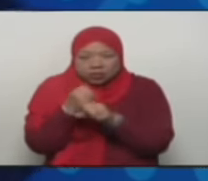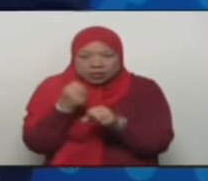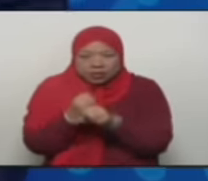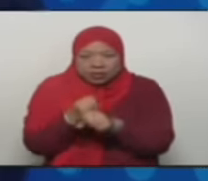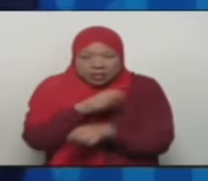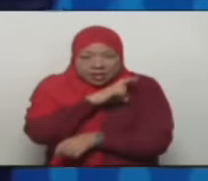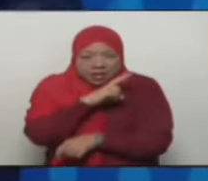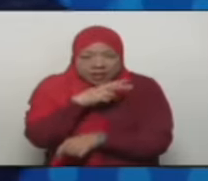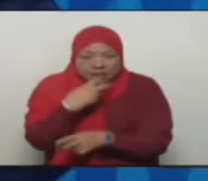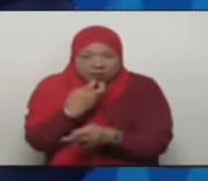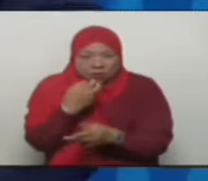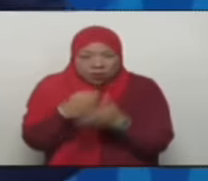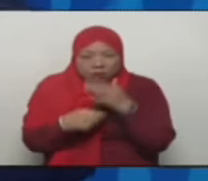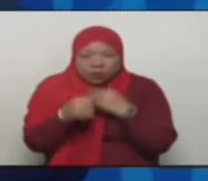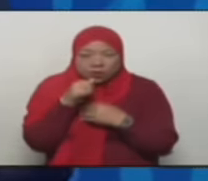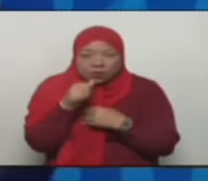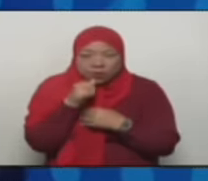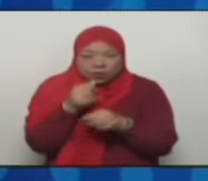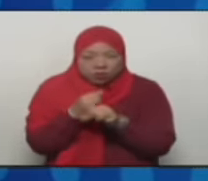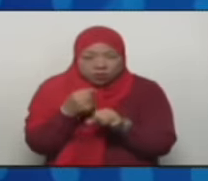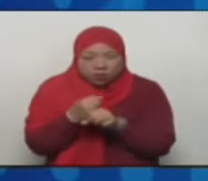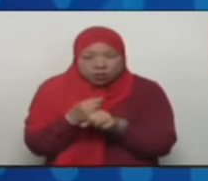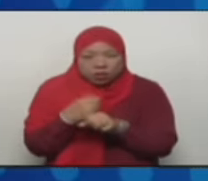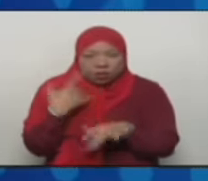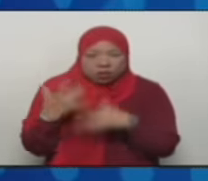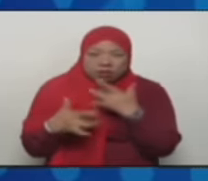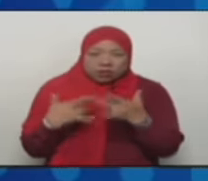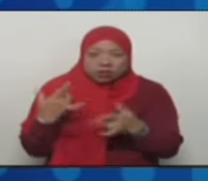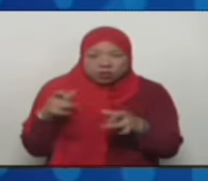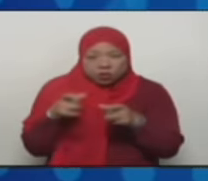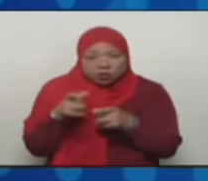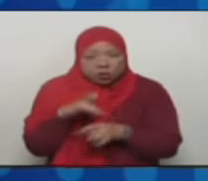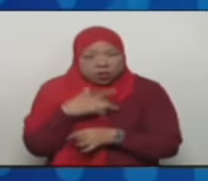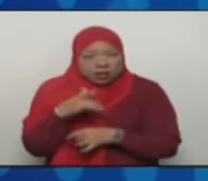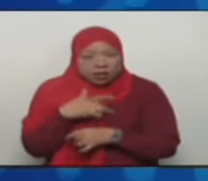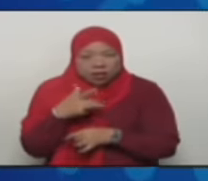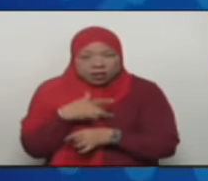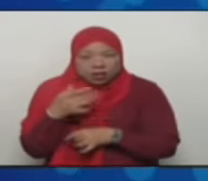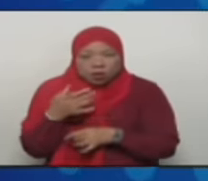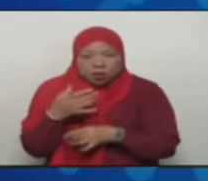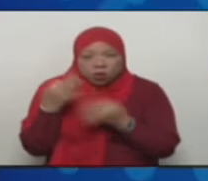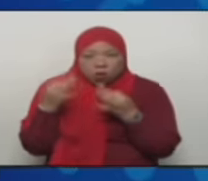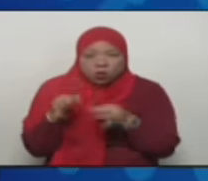energía, porque son cosas que hay que preguntarse desde el sentido común, inclusive.